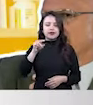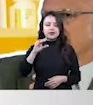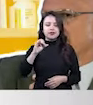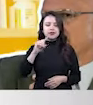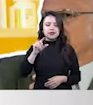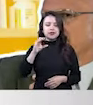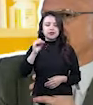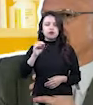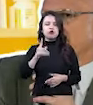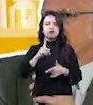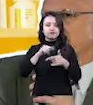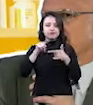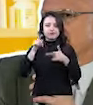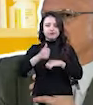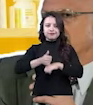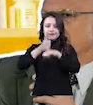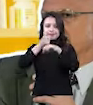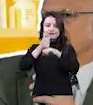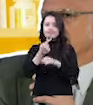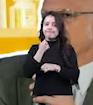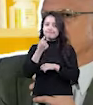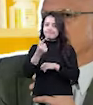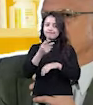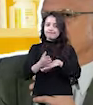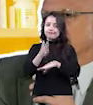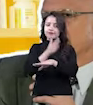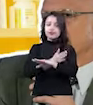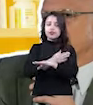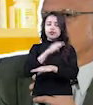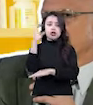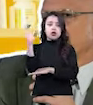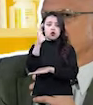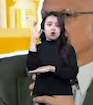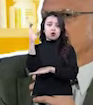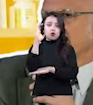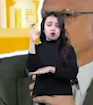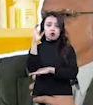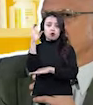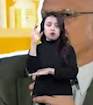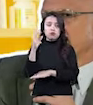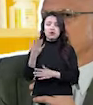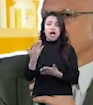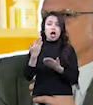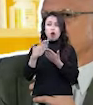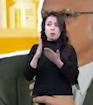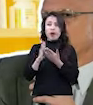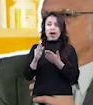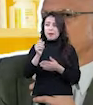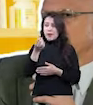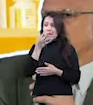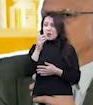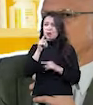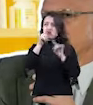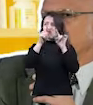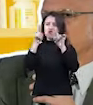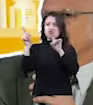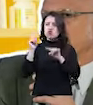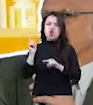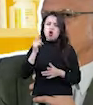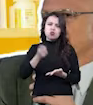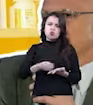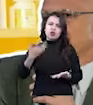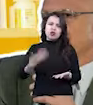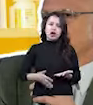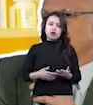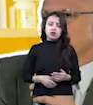INVIMA, que hace pocos días dijo prácticamente que a Colombia no se traen los medicamentos porque son muy costosos. ¿Será que importa